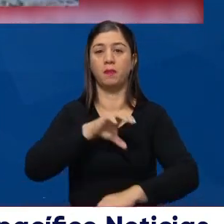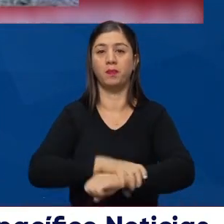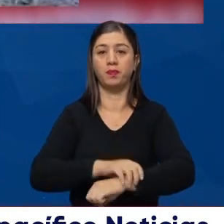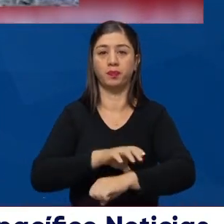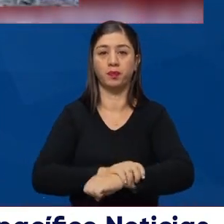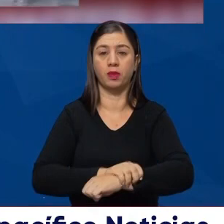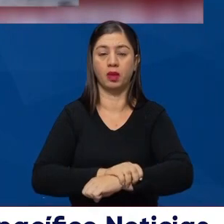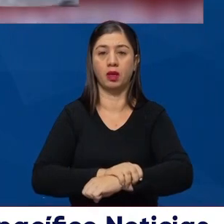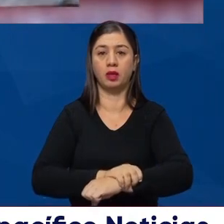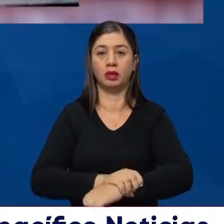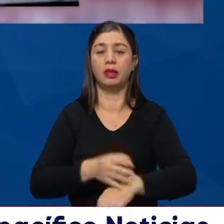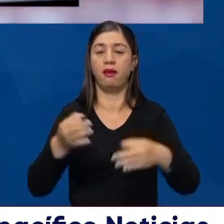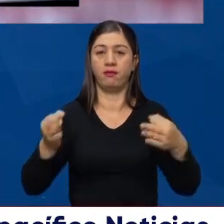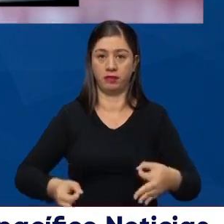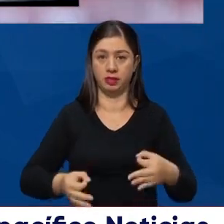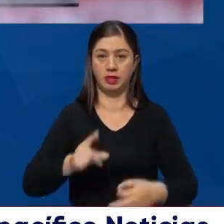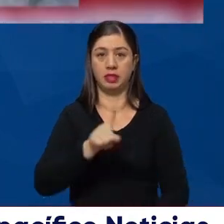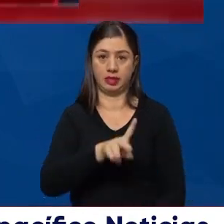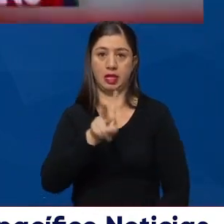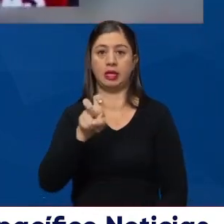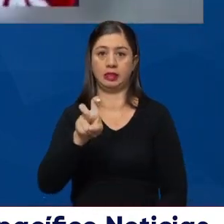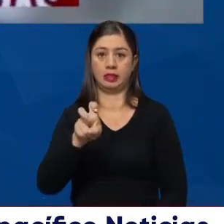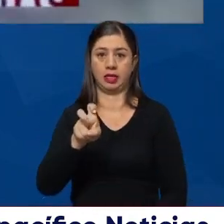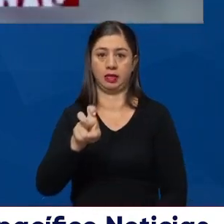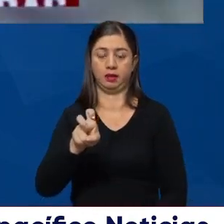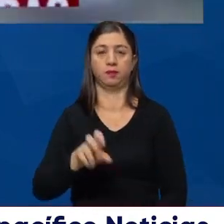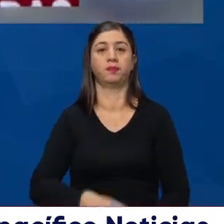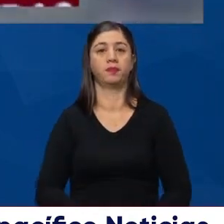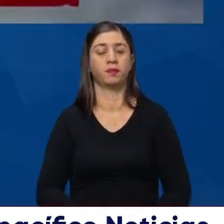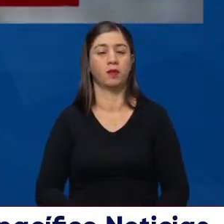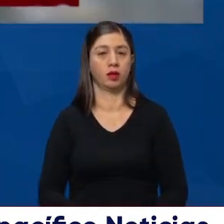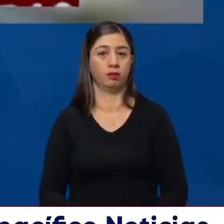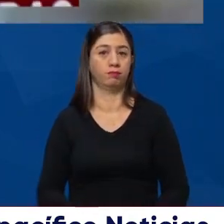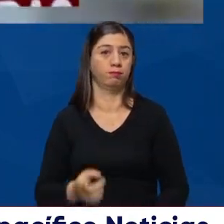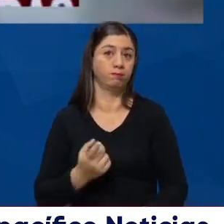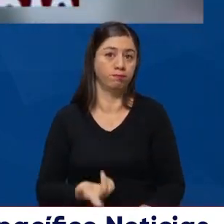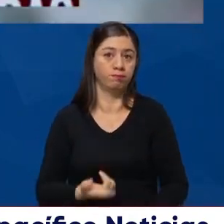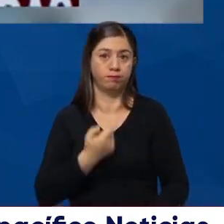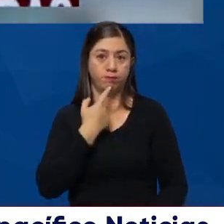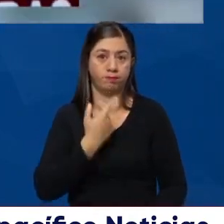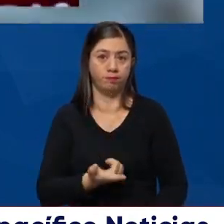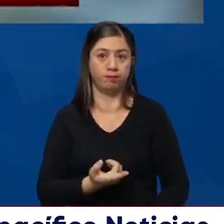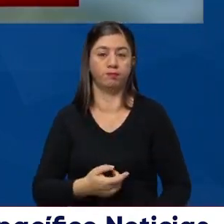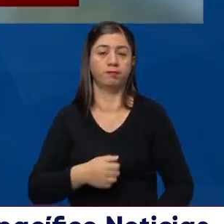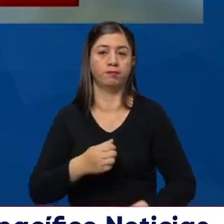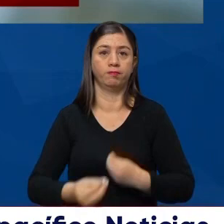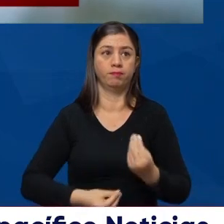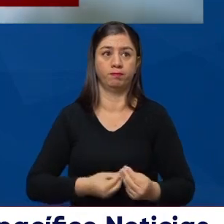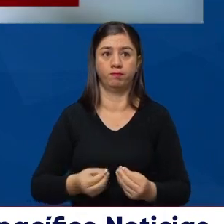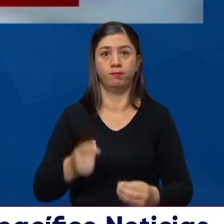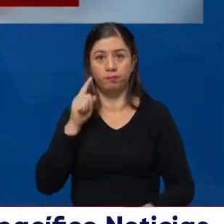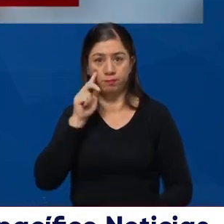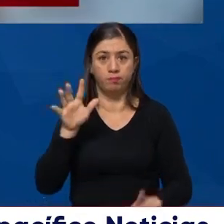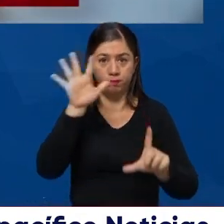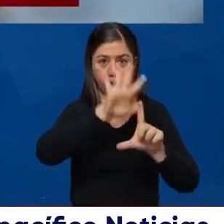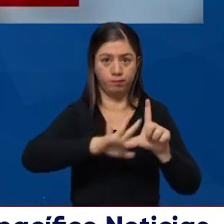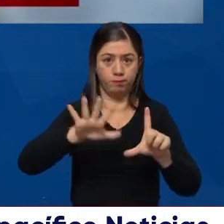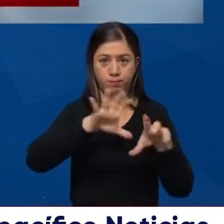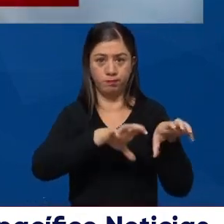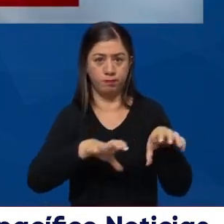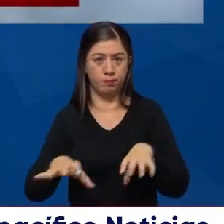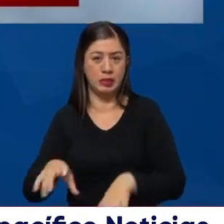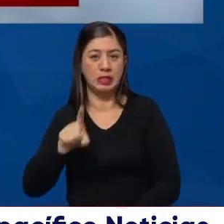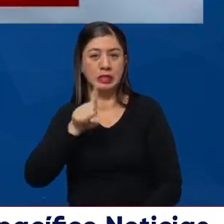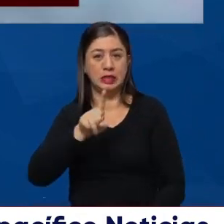final solamente fueron 17 de esos 50. El tema es que fue una movilización muy grande. Si ven imágenes van a ver que había más